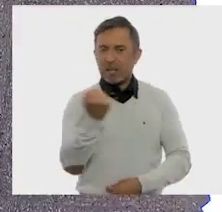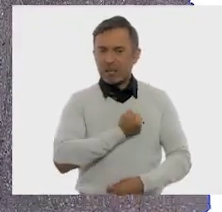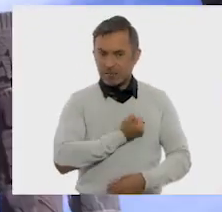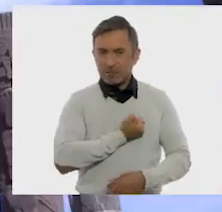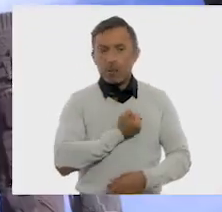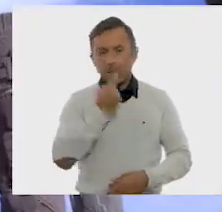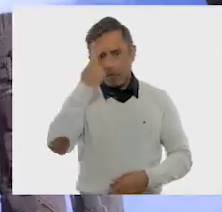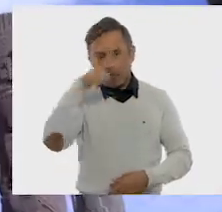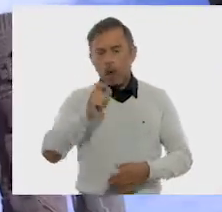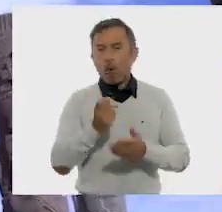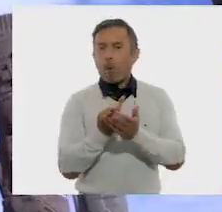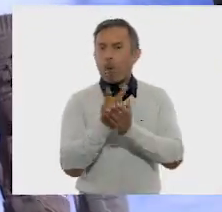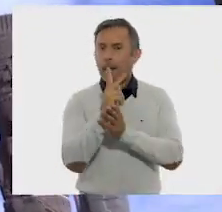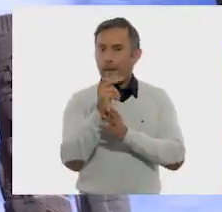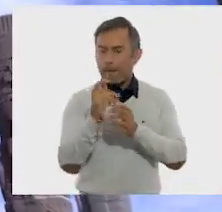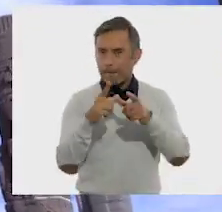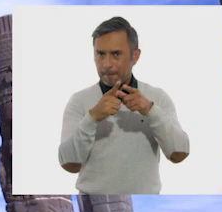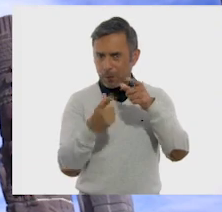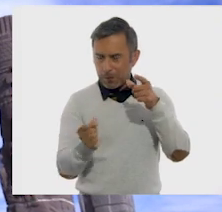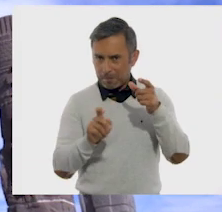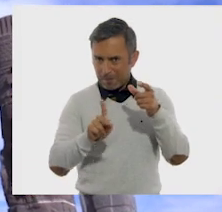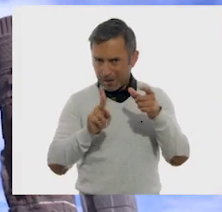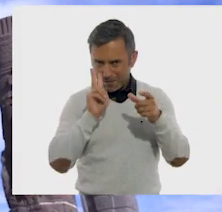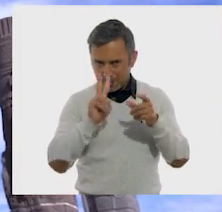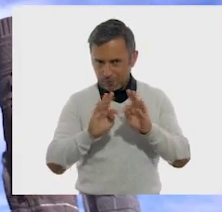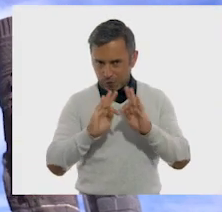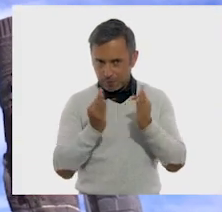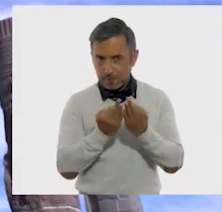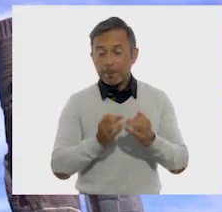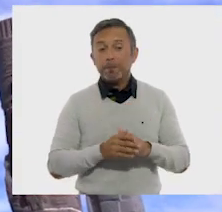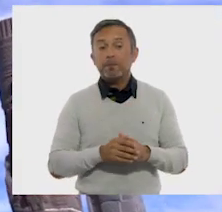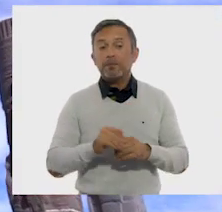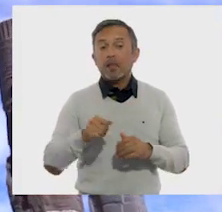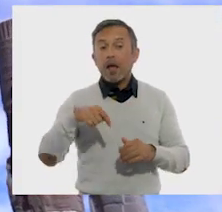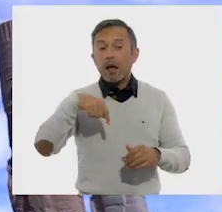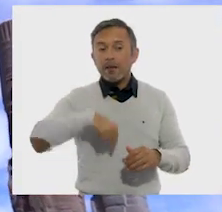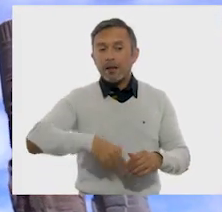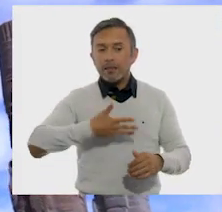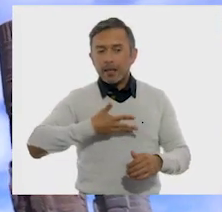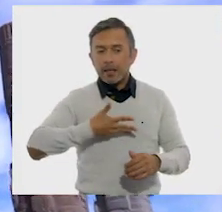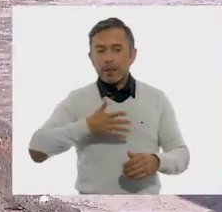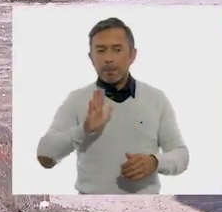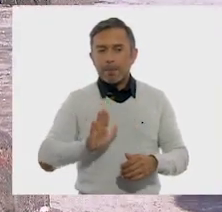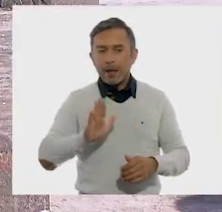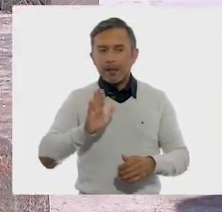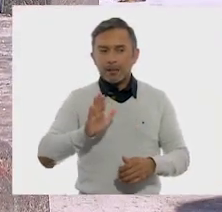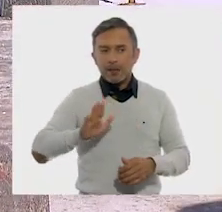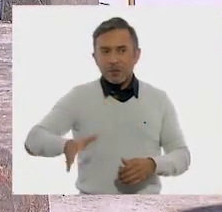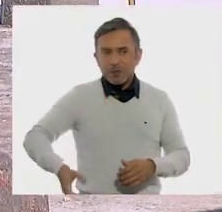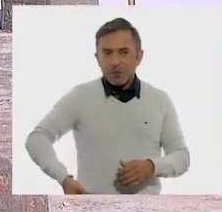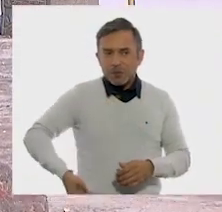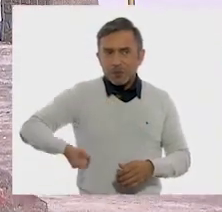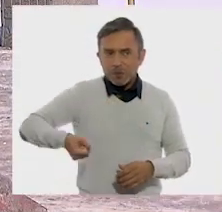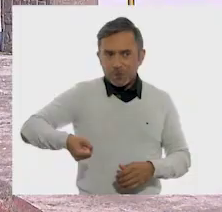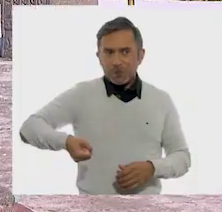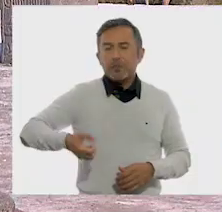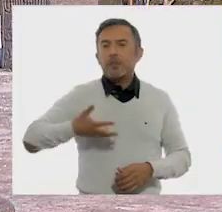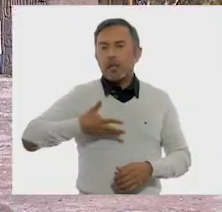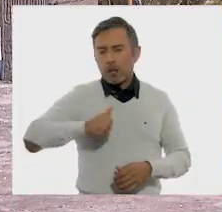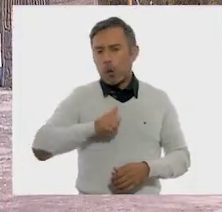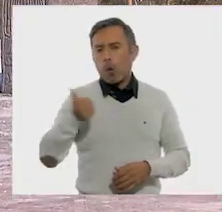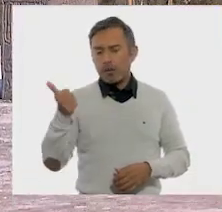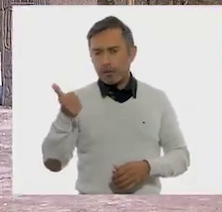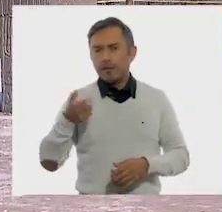planta. Luego abajo vemos que está agarrando como una especie de jícara, y en esta atrapa otro tipo de armas que son